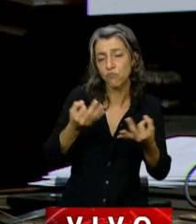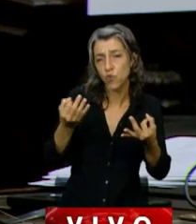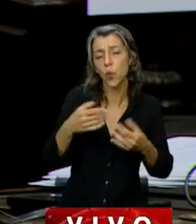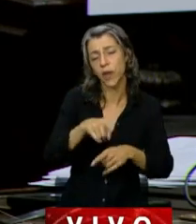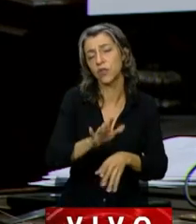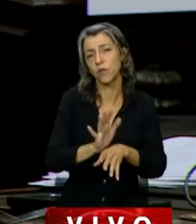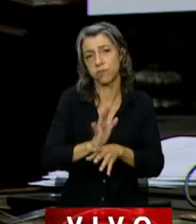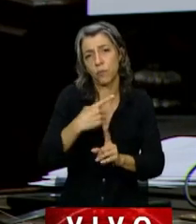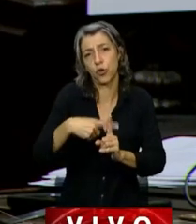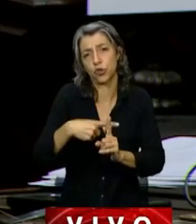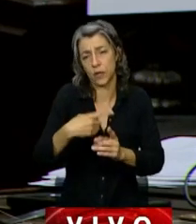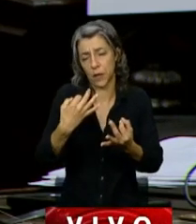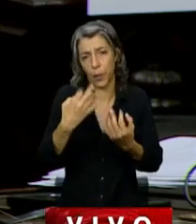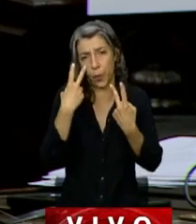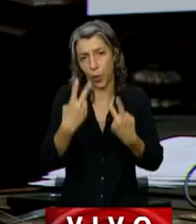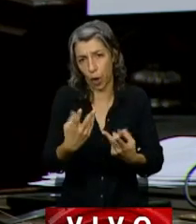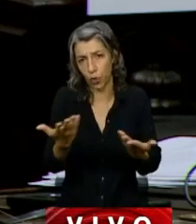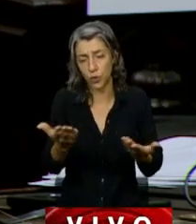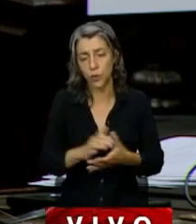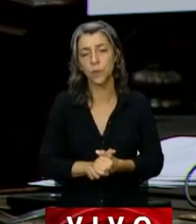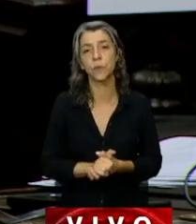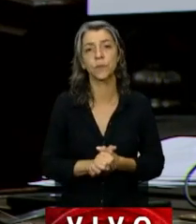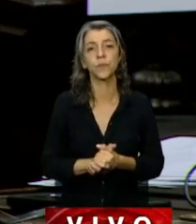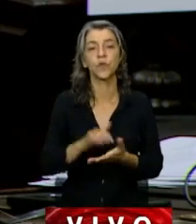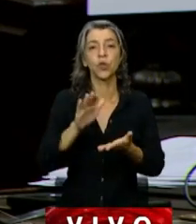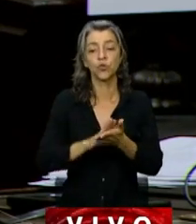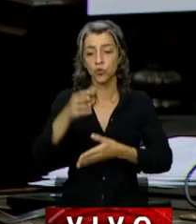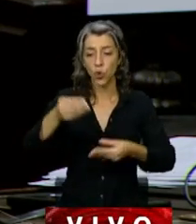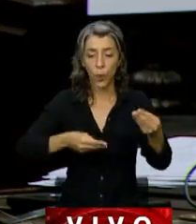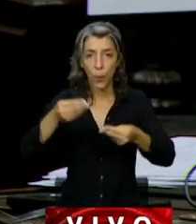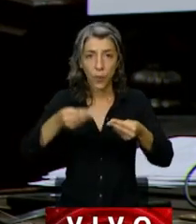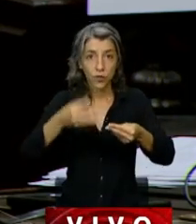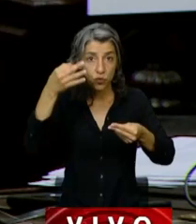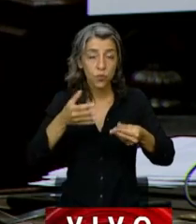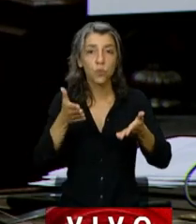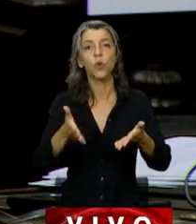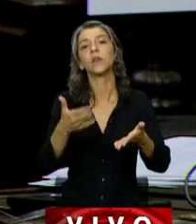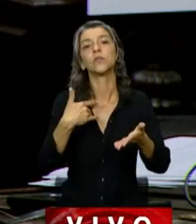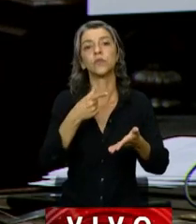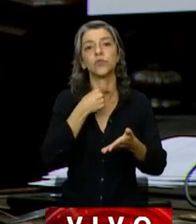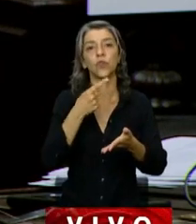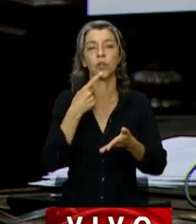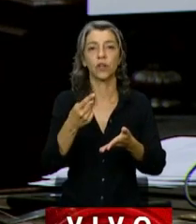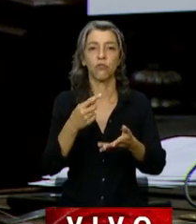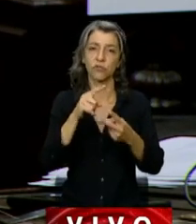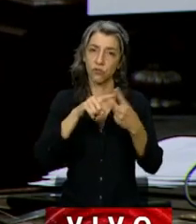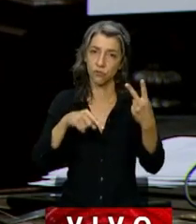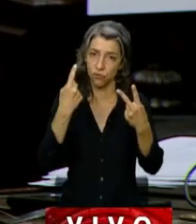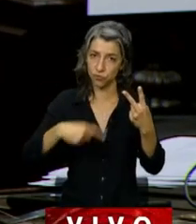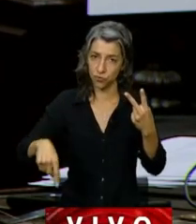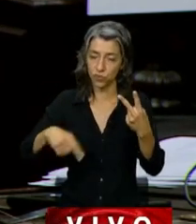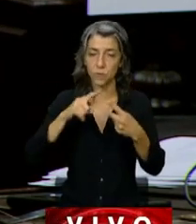saldo positivo, ¿no? Yendo ya al contenido del presupuesto, quiero poner la atención sobre dos cosas.